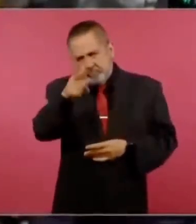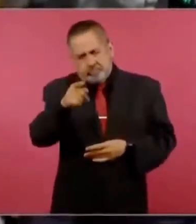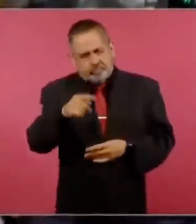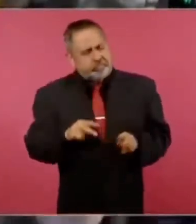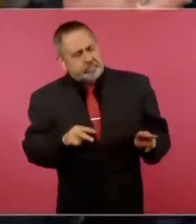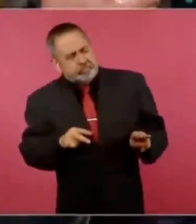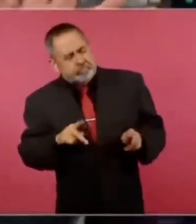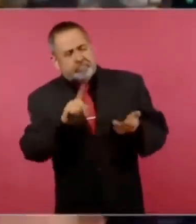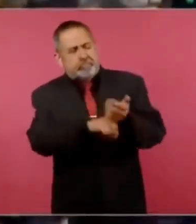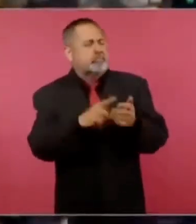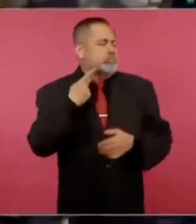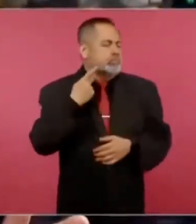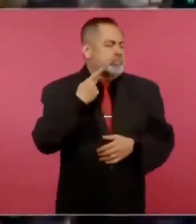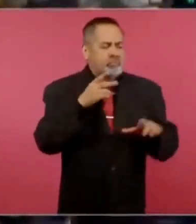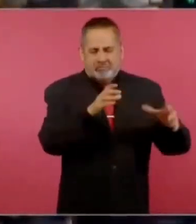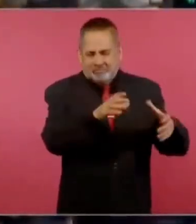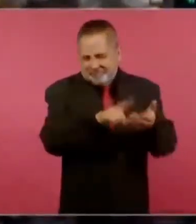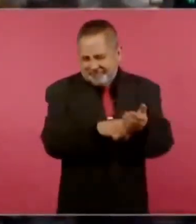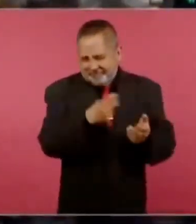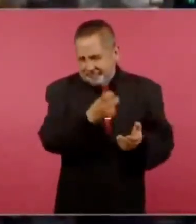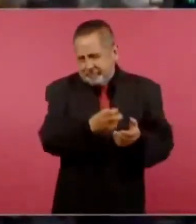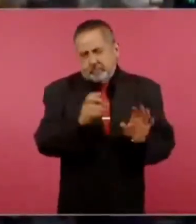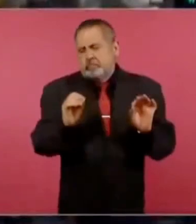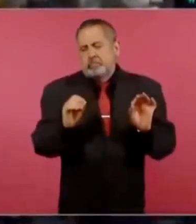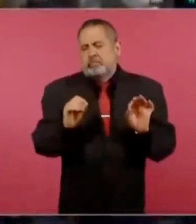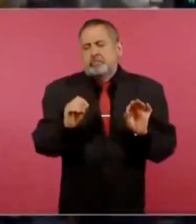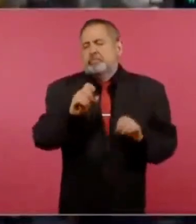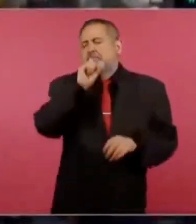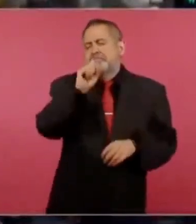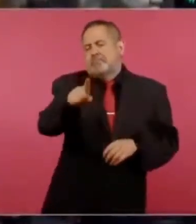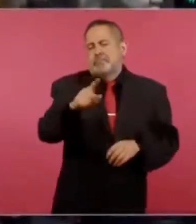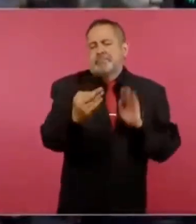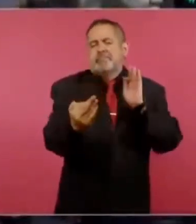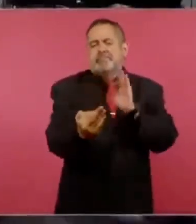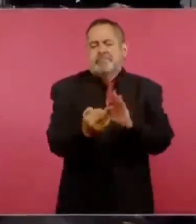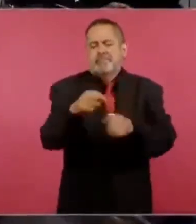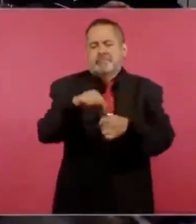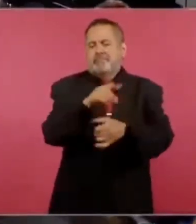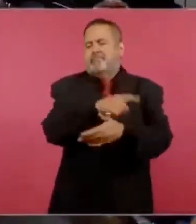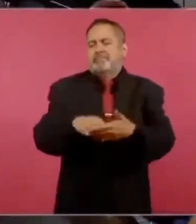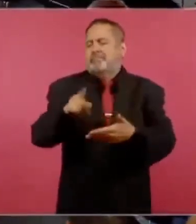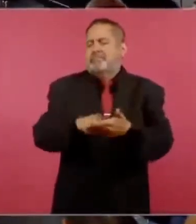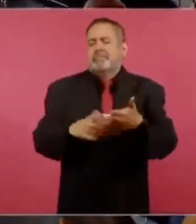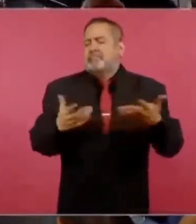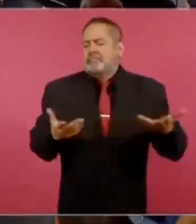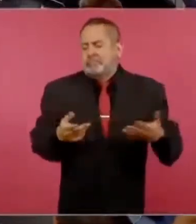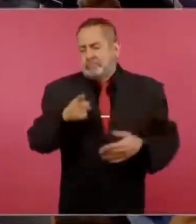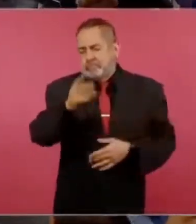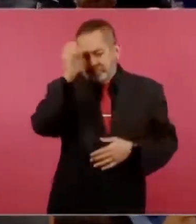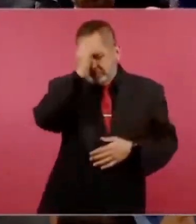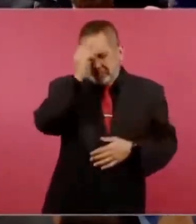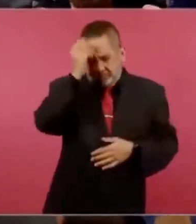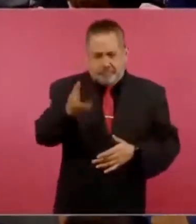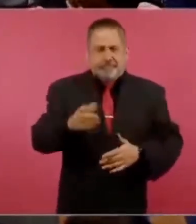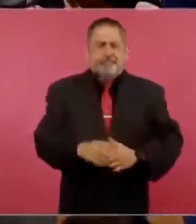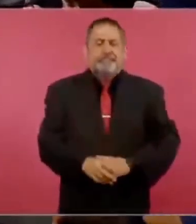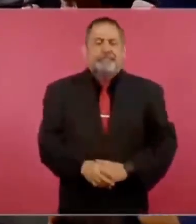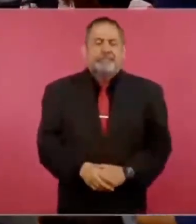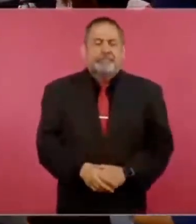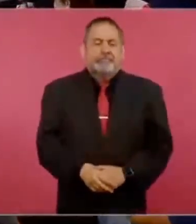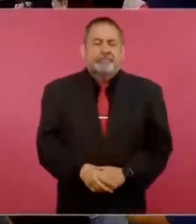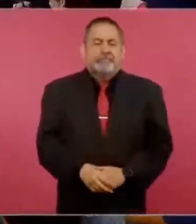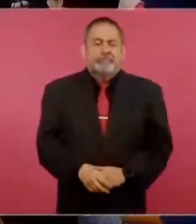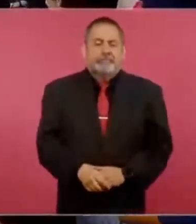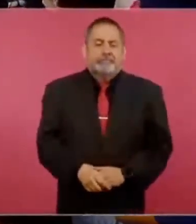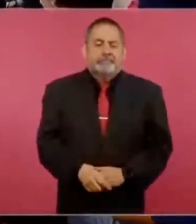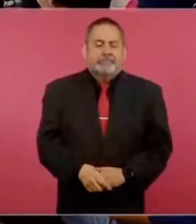tema político, obedece a los tiempos electorales, conocer al respecto su opinión, presidente. Gracias. Bueno,